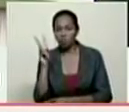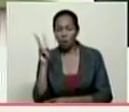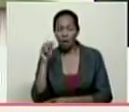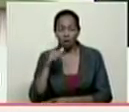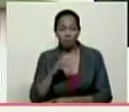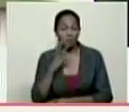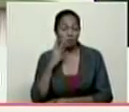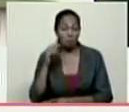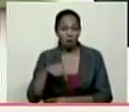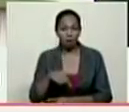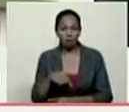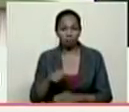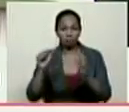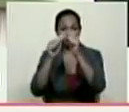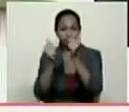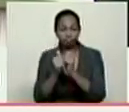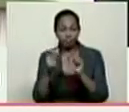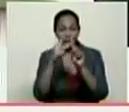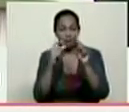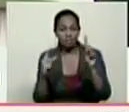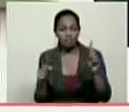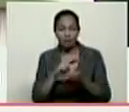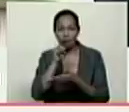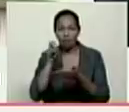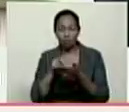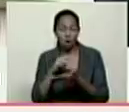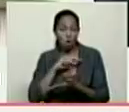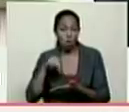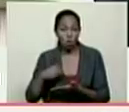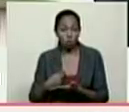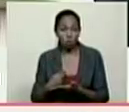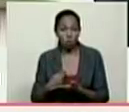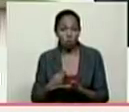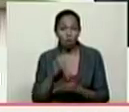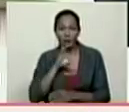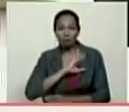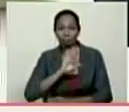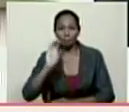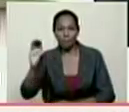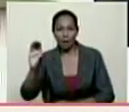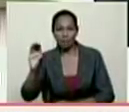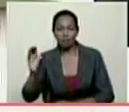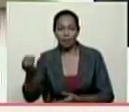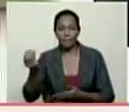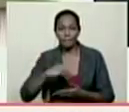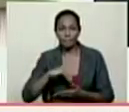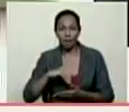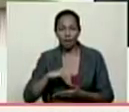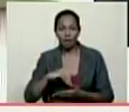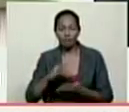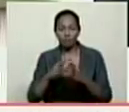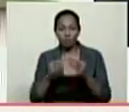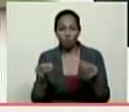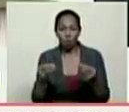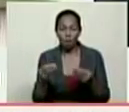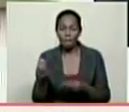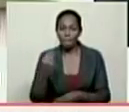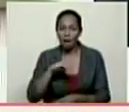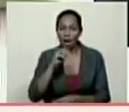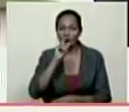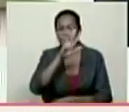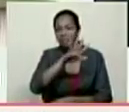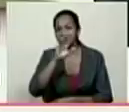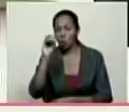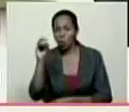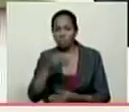caso el sistema eléctrico nacional, pero debemos decir la patria toda, los casi 30 millones de habitantes de